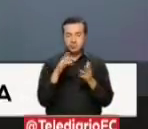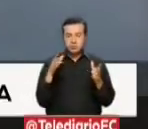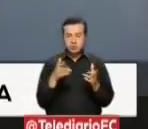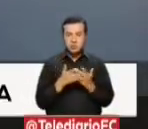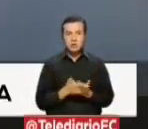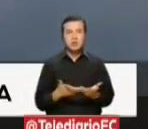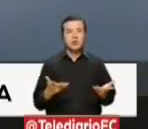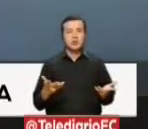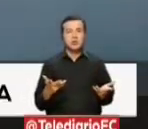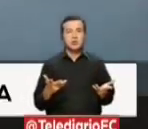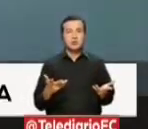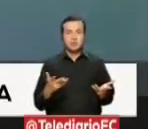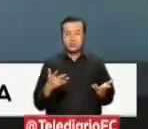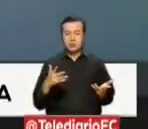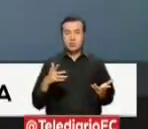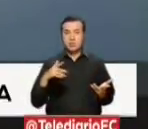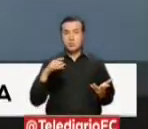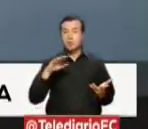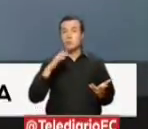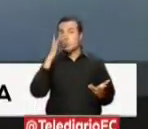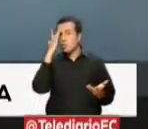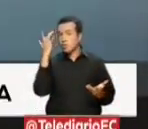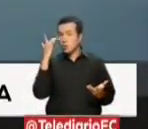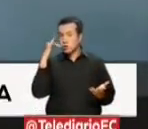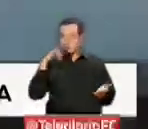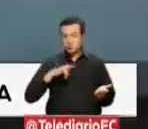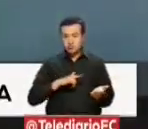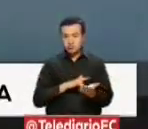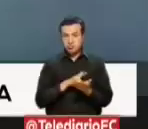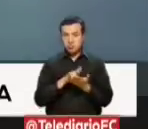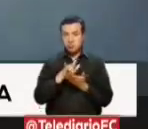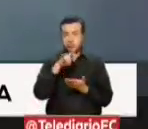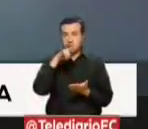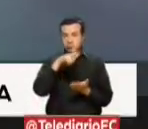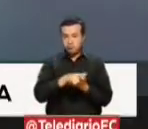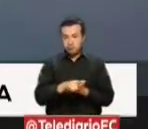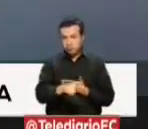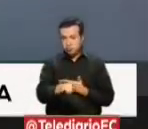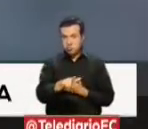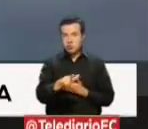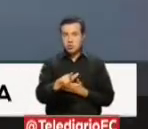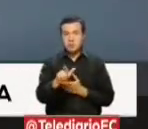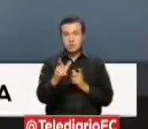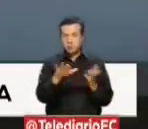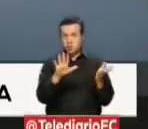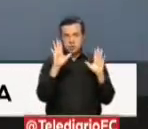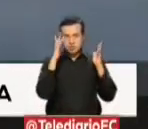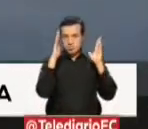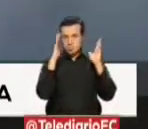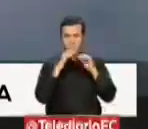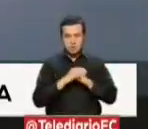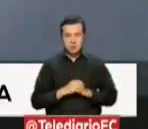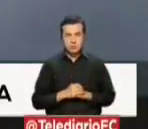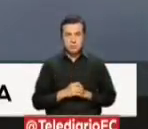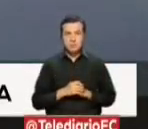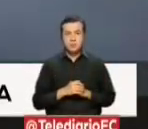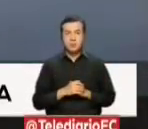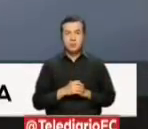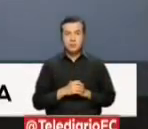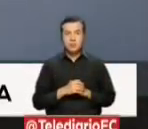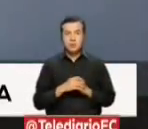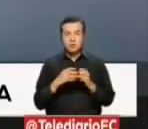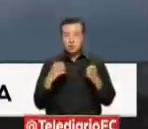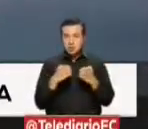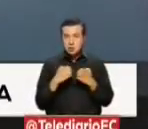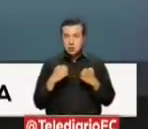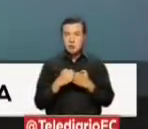Micronesia en el Pacífico Sur tras saltarse la pista durante el aterrizaje en un suceso sin víctimas mortales. En decenas de barcas pequeñas, los equipos